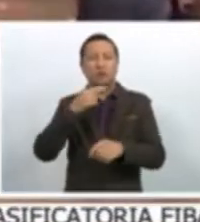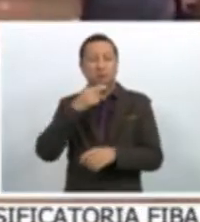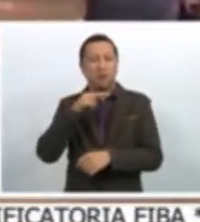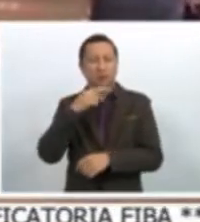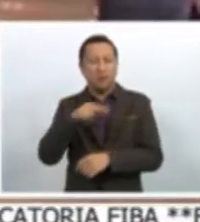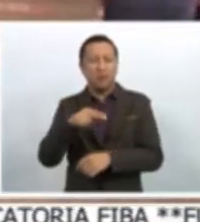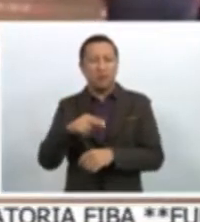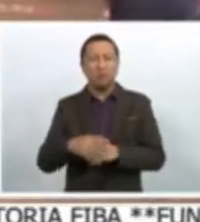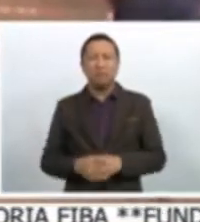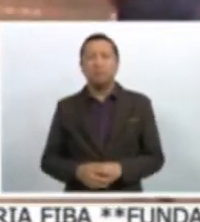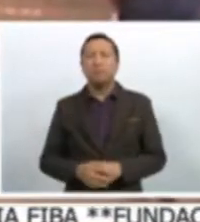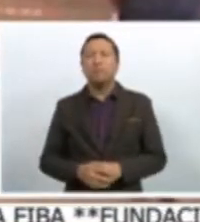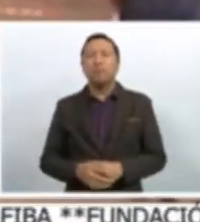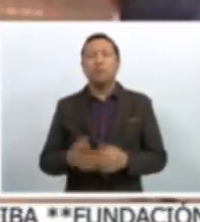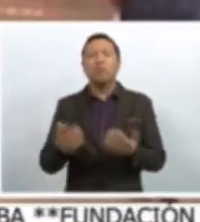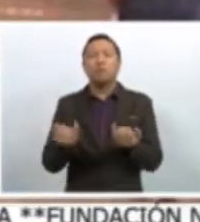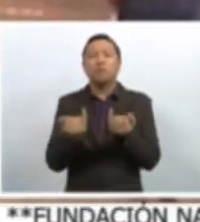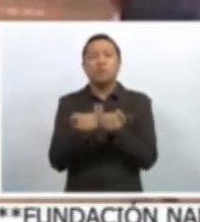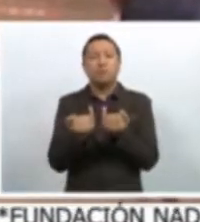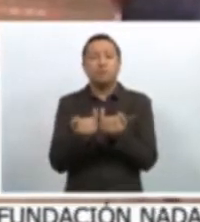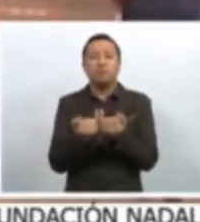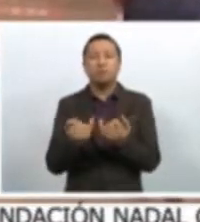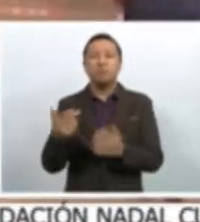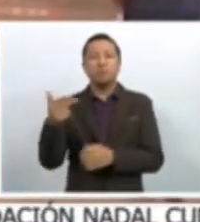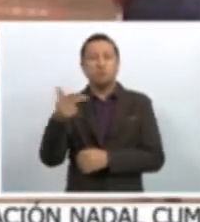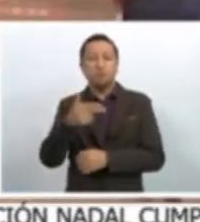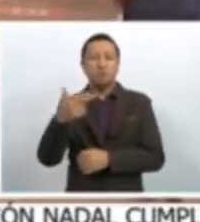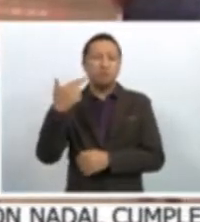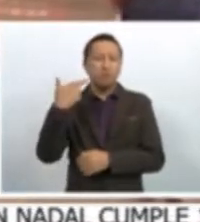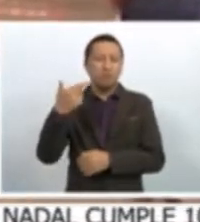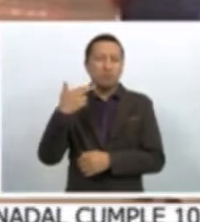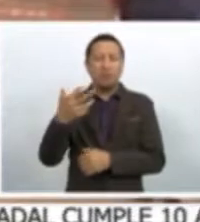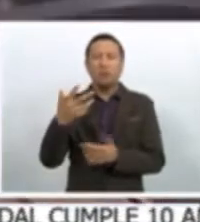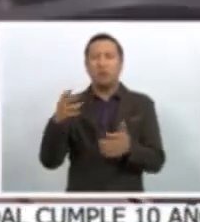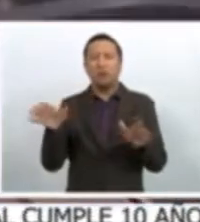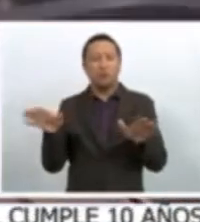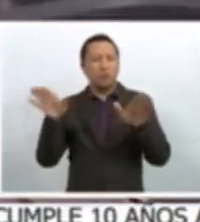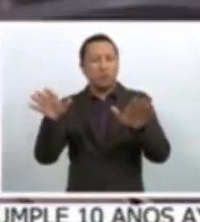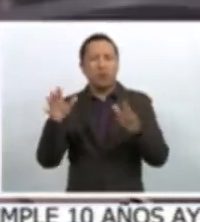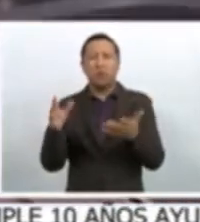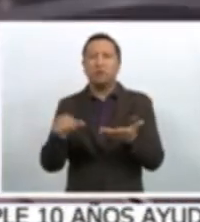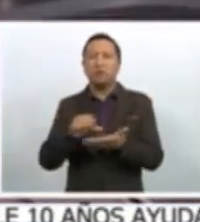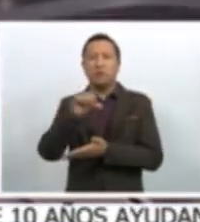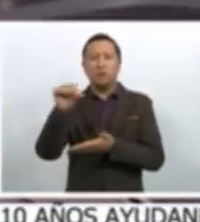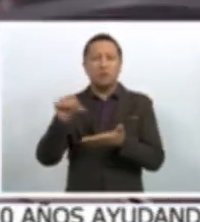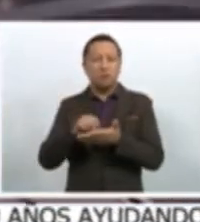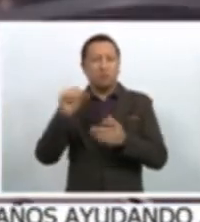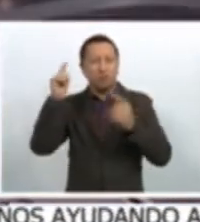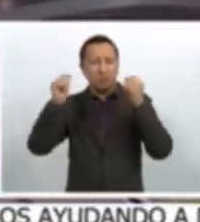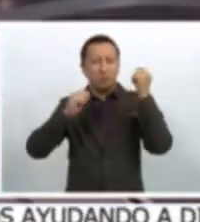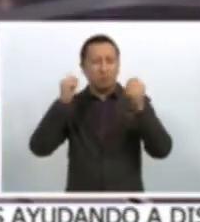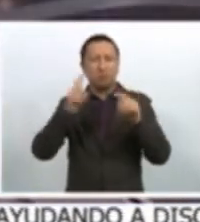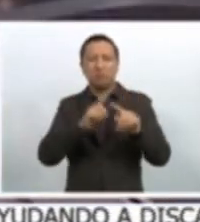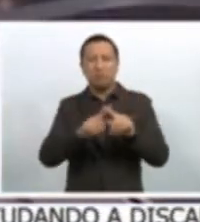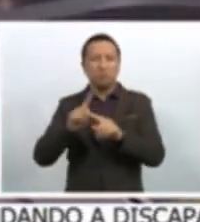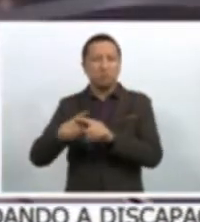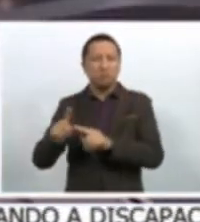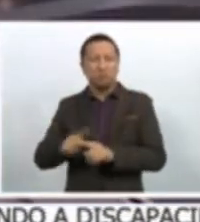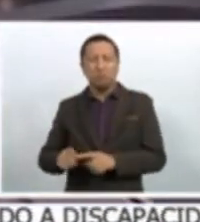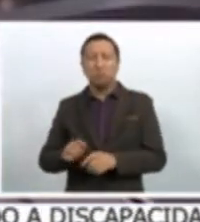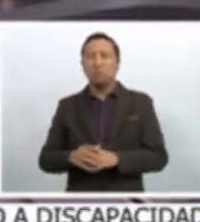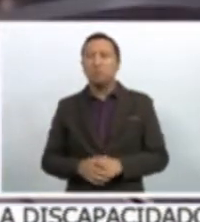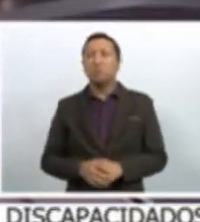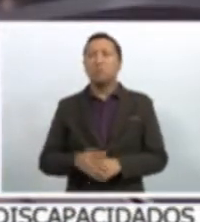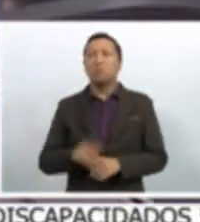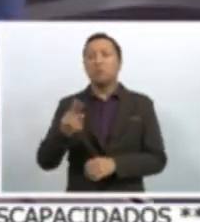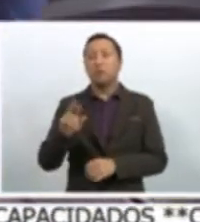mismo mes y estará dirigido a servicios de los hoteles, restaurantes, aeropuertos y centros turísticos. En un comunicado oficial, la Profeco precisa